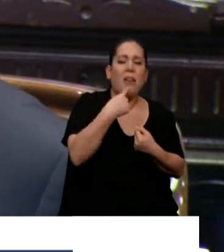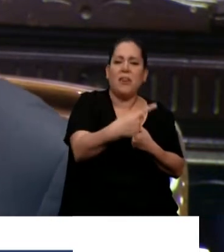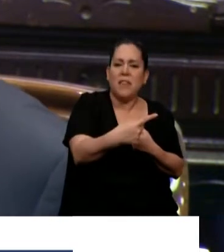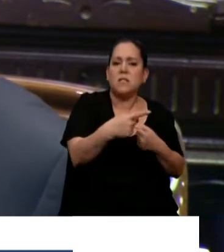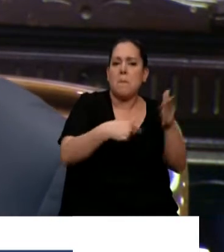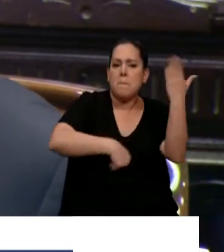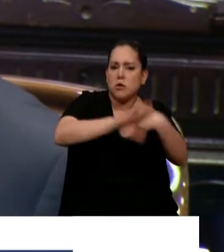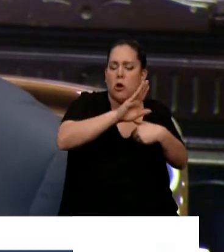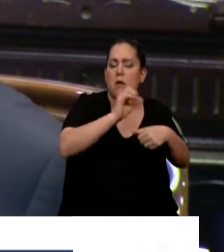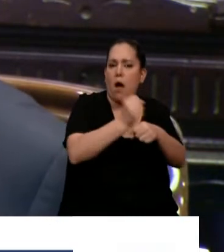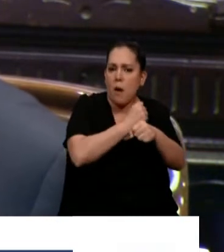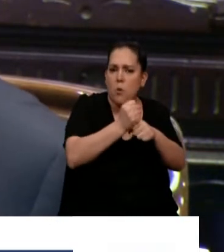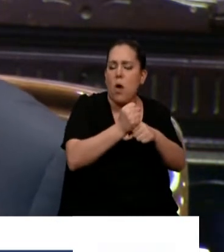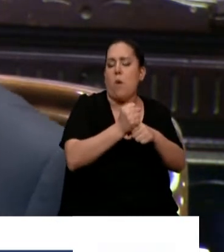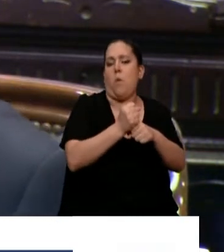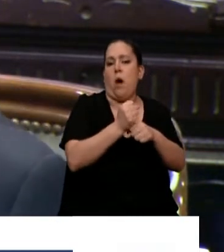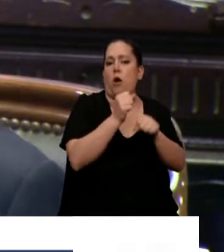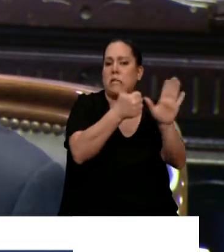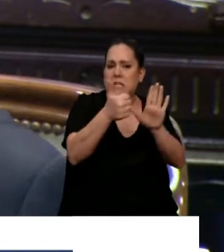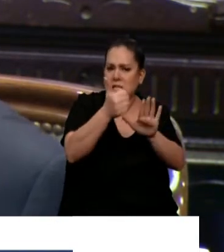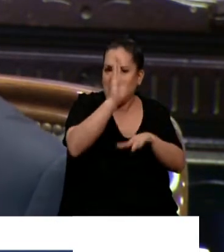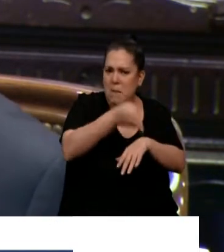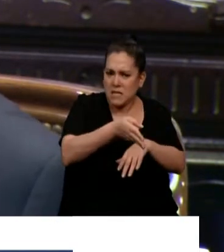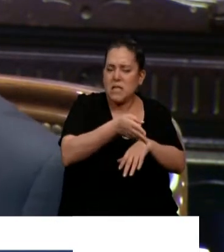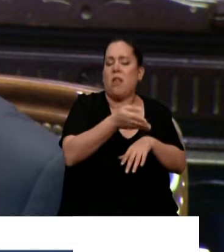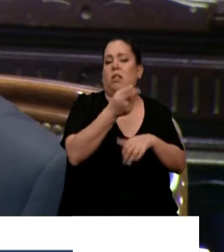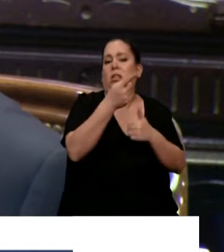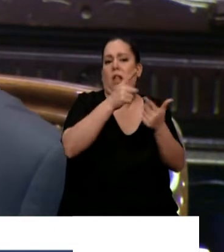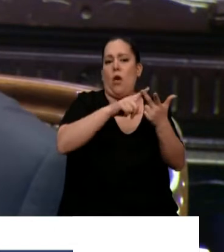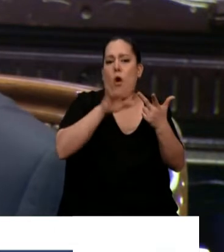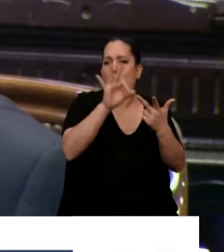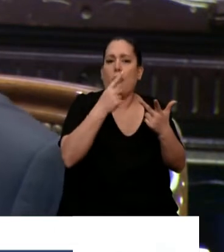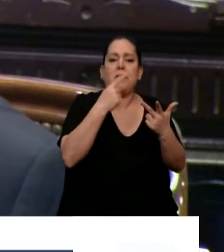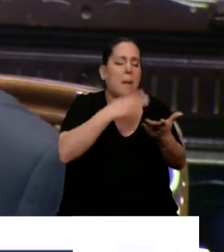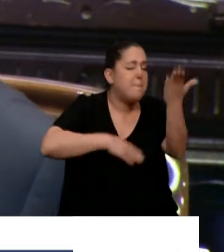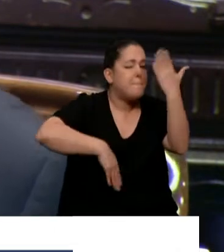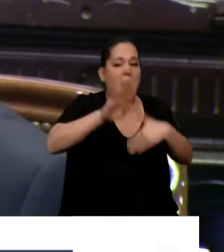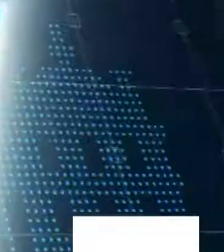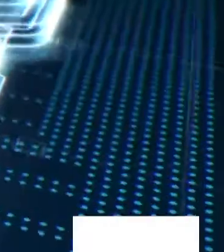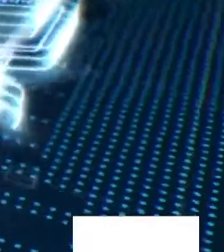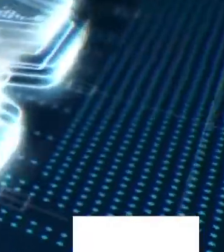aprueban por mayoría, por 2/3 o por consenso, es decir, por unanimidad de todos los